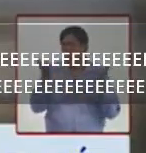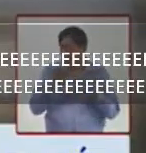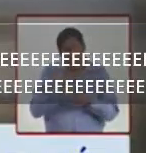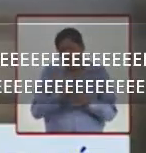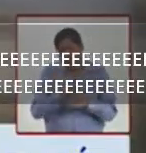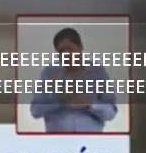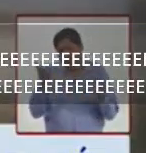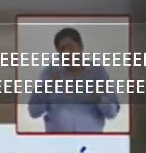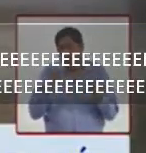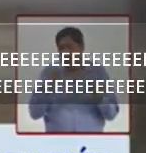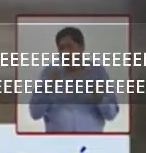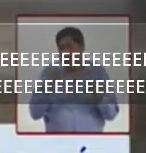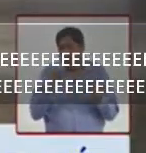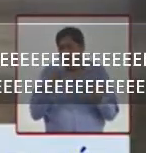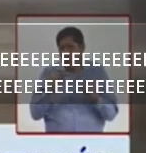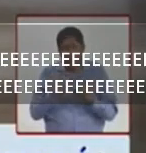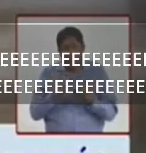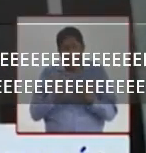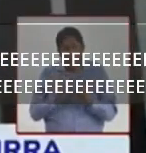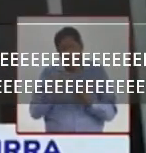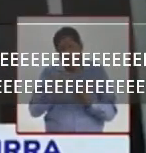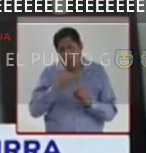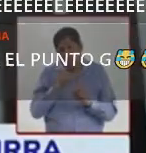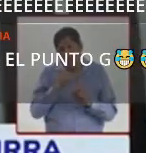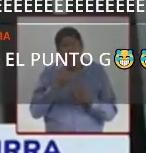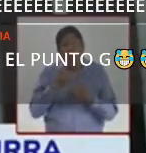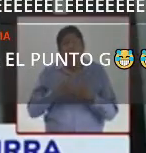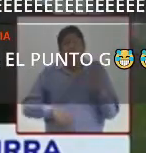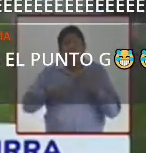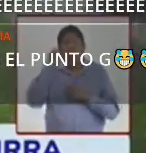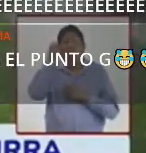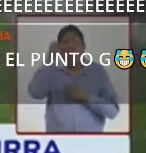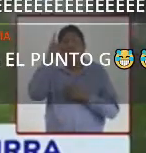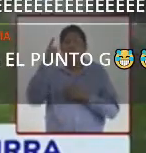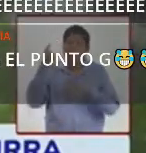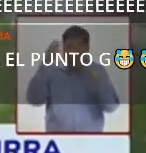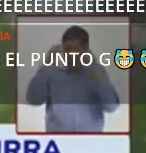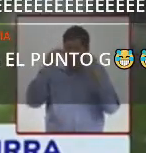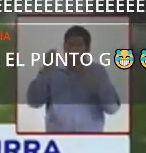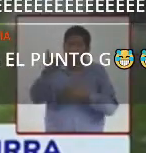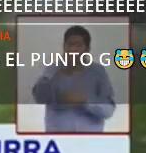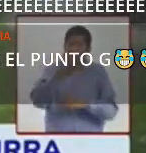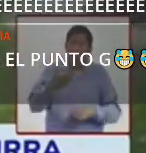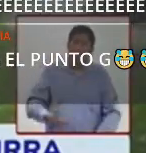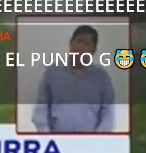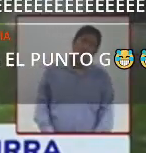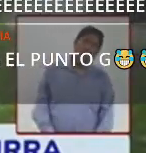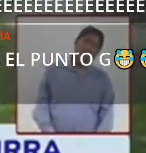ciertas precauciones, ¿no? Para no tener, para no embarazar a la mujer. ¿Qué entendés de todo lo que te enseño?